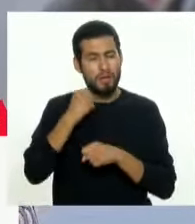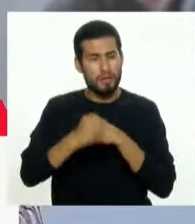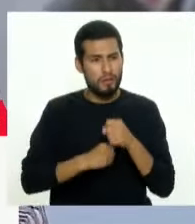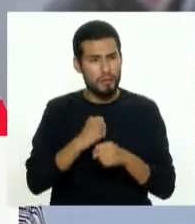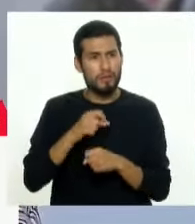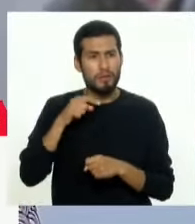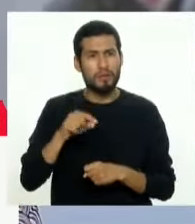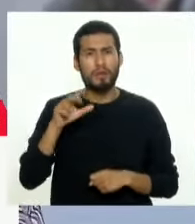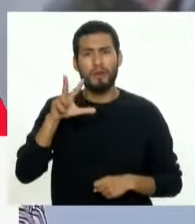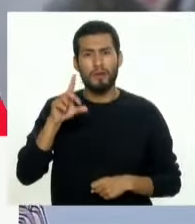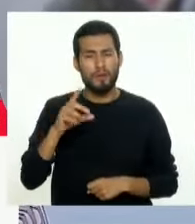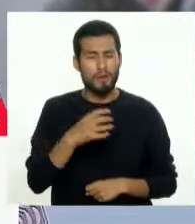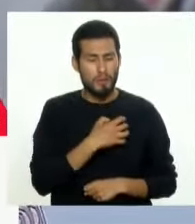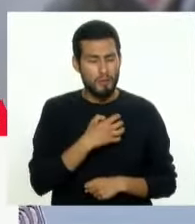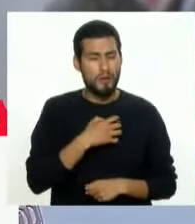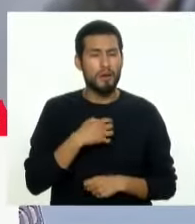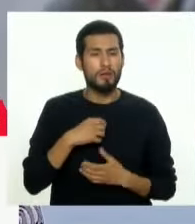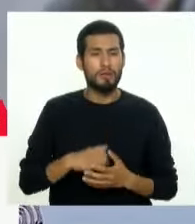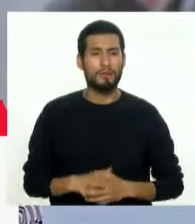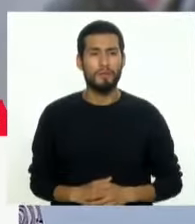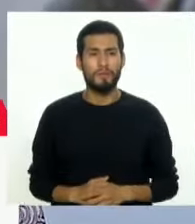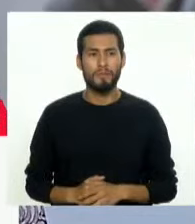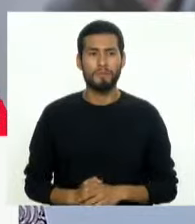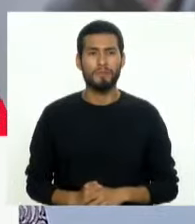es el 31 de mayo. ¿No?